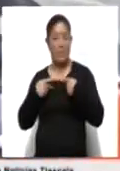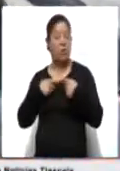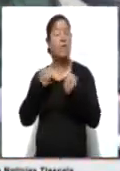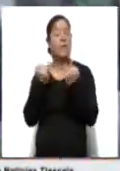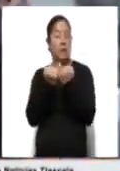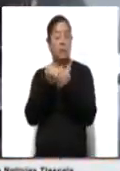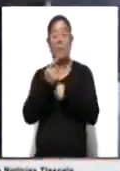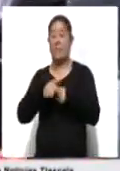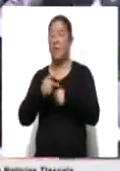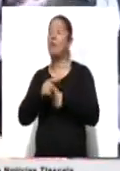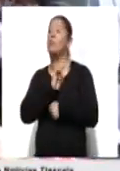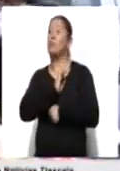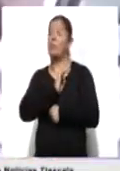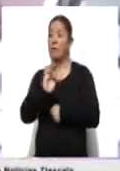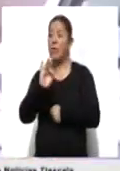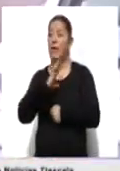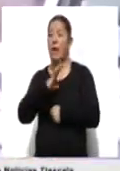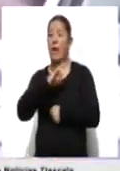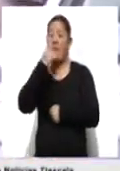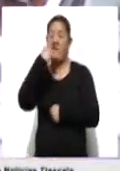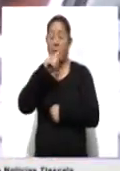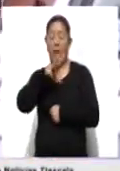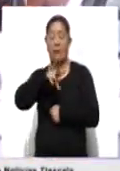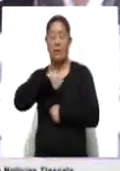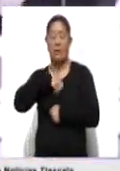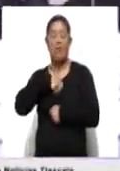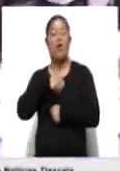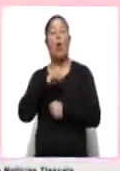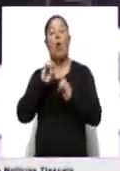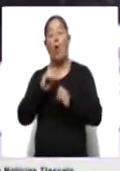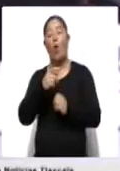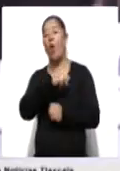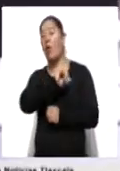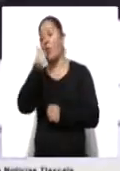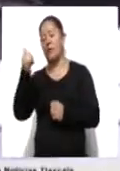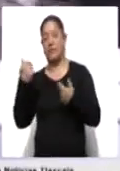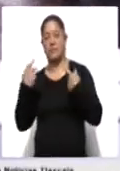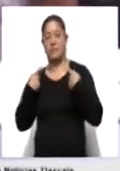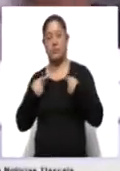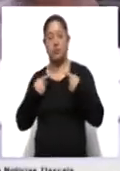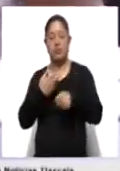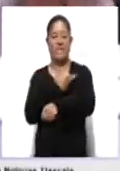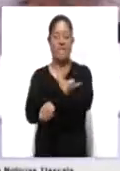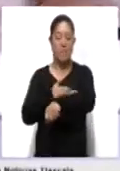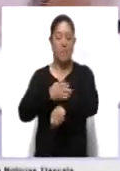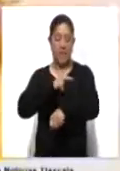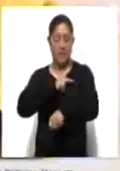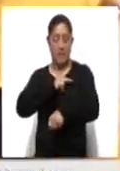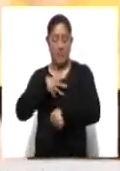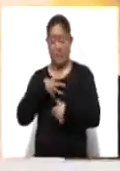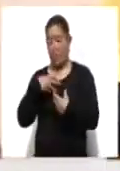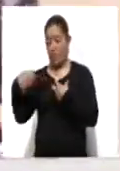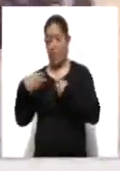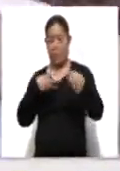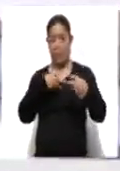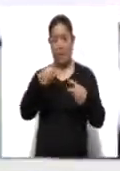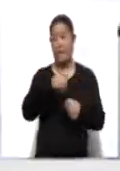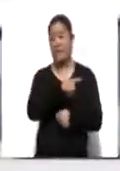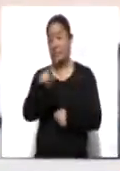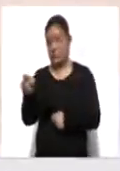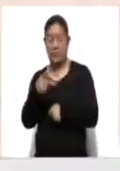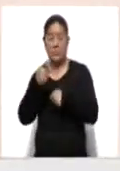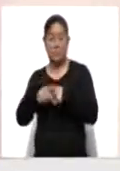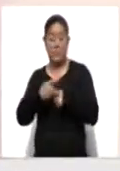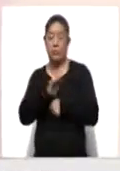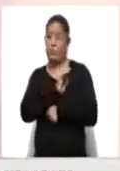un riesgo potencial de contraer la enfermedad, contagiar a las personas de su núcleo familiar y poner en riesgo a los más vulnerables.